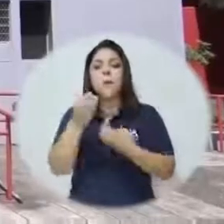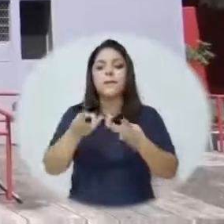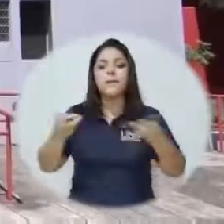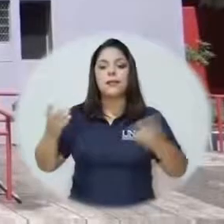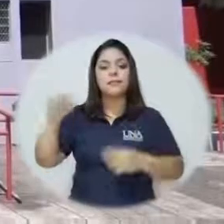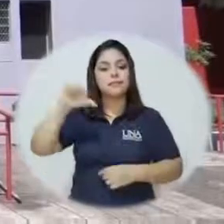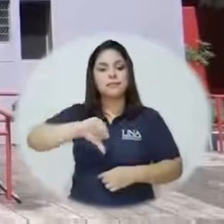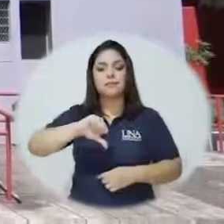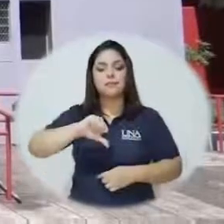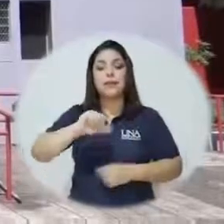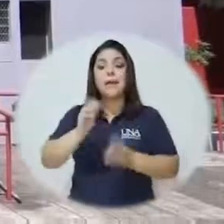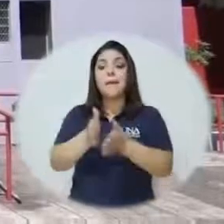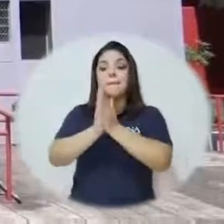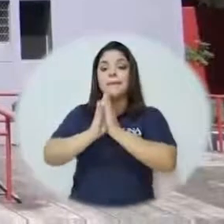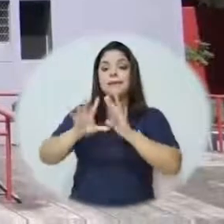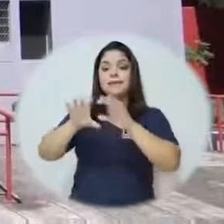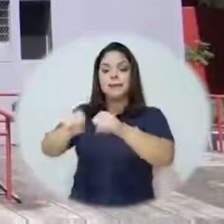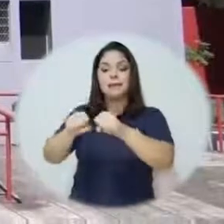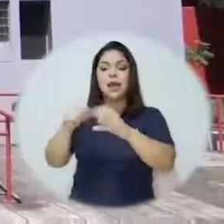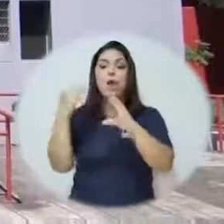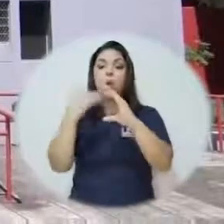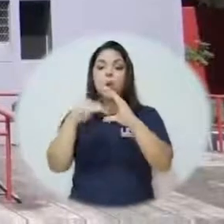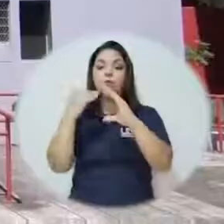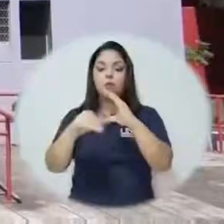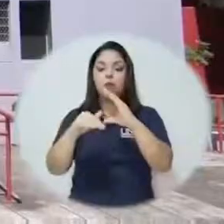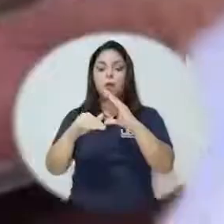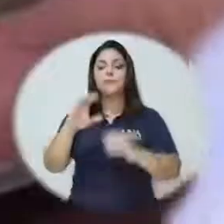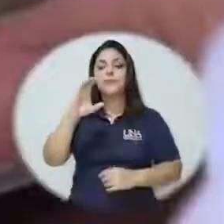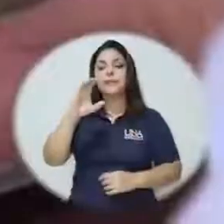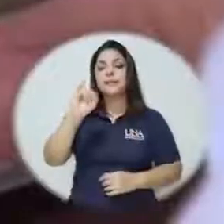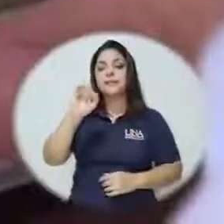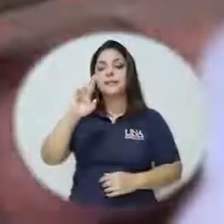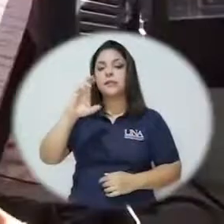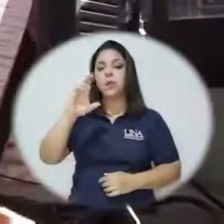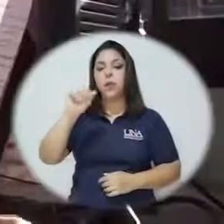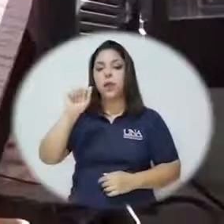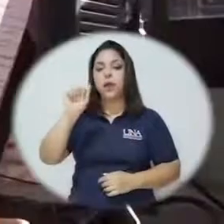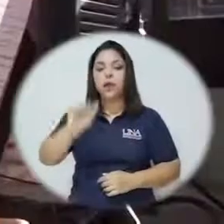vencidos. Solicitar una cita por medio de los correos electrónicos